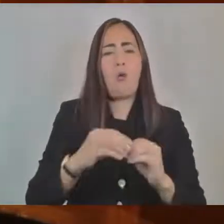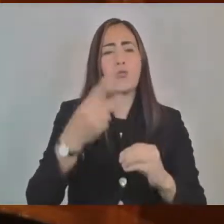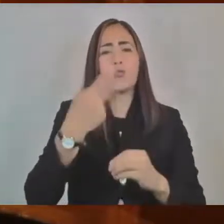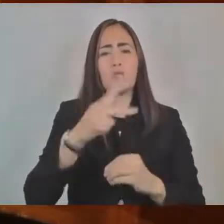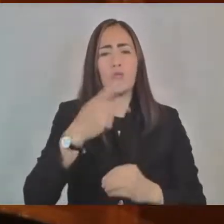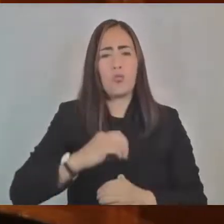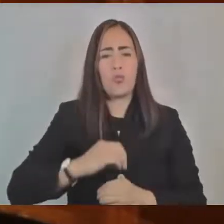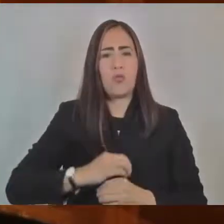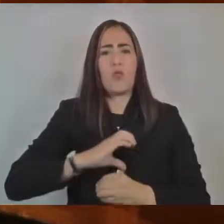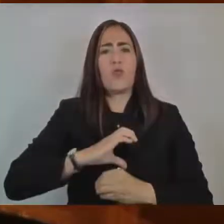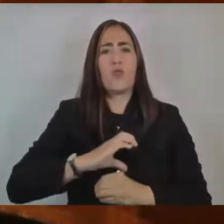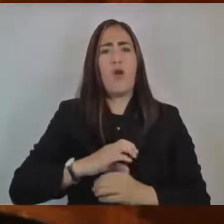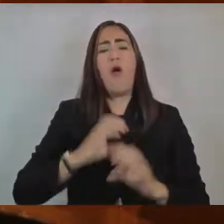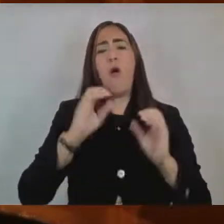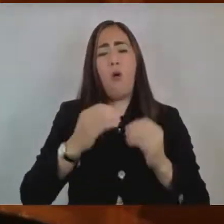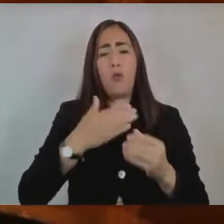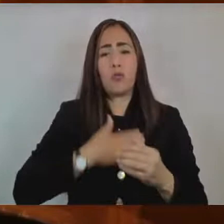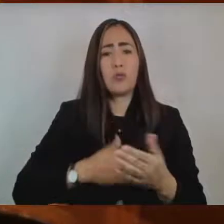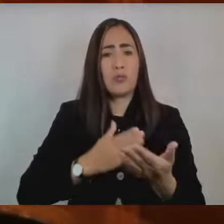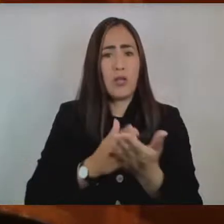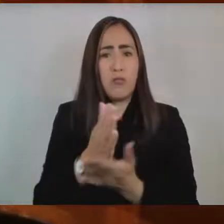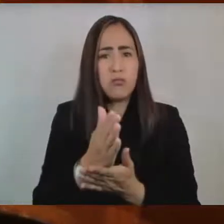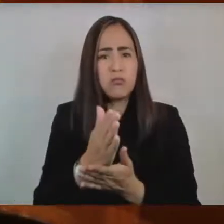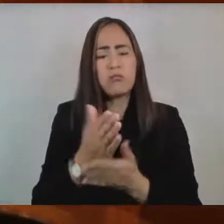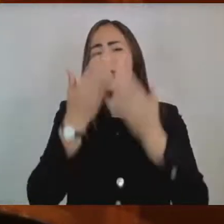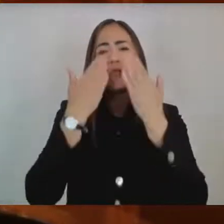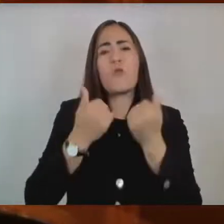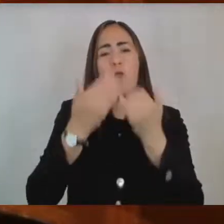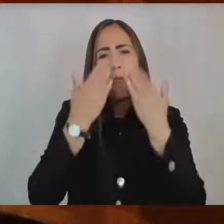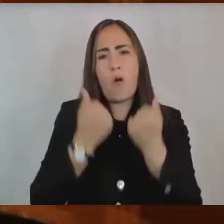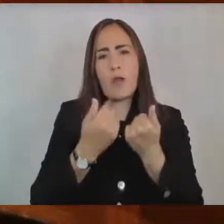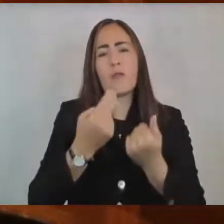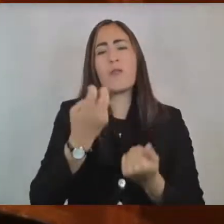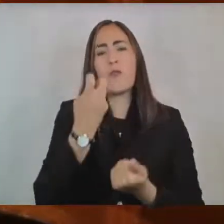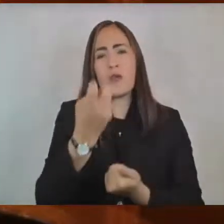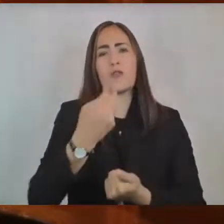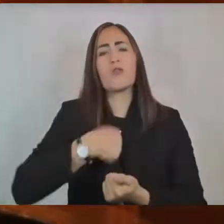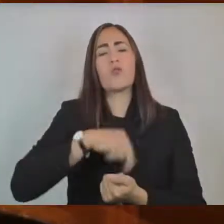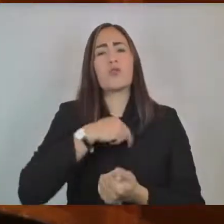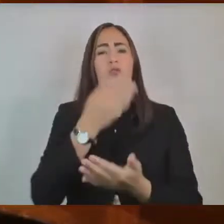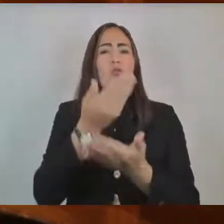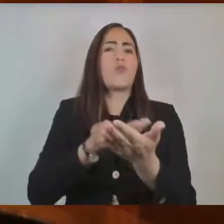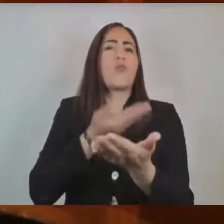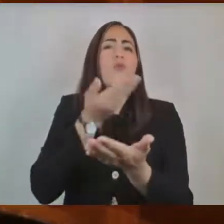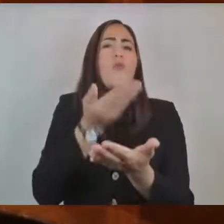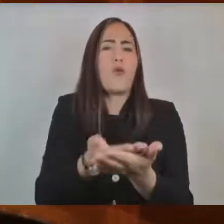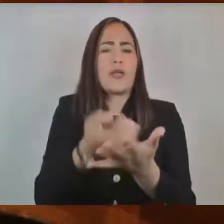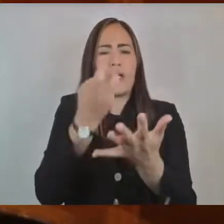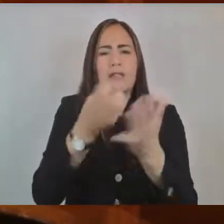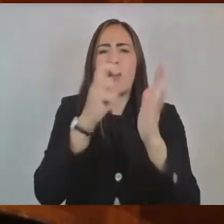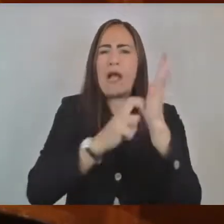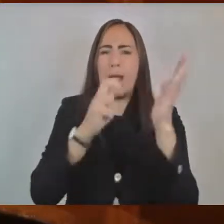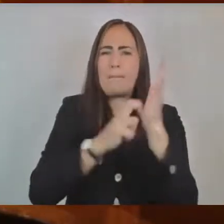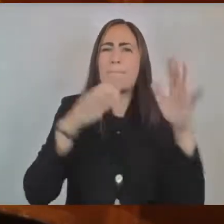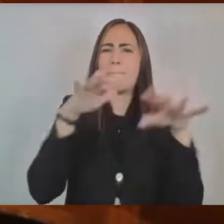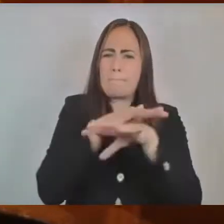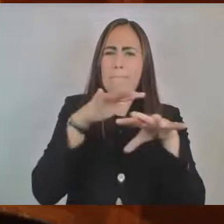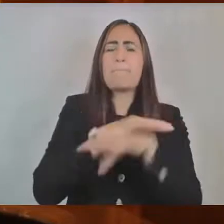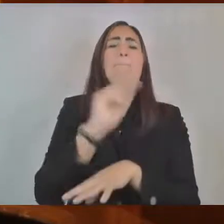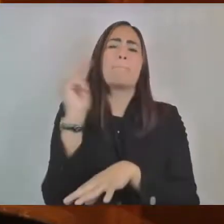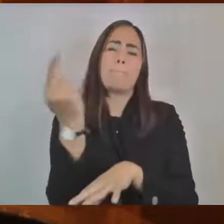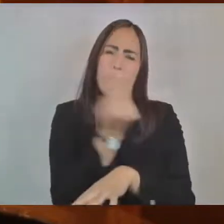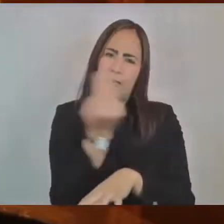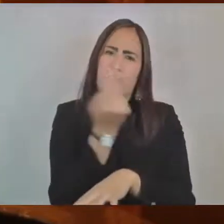la dignidad y del acceso a la justicia. Es por ello que proponemos como este ajuste razonable y